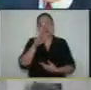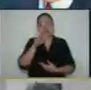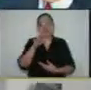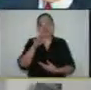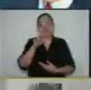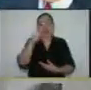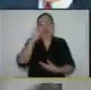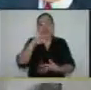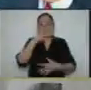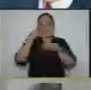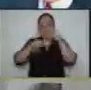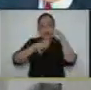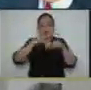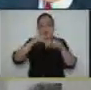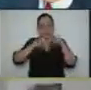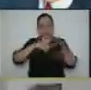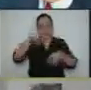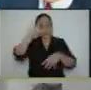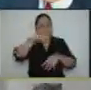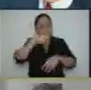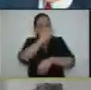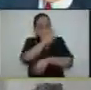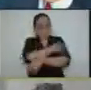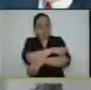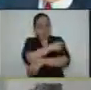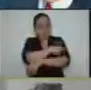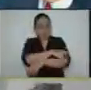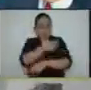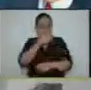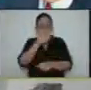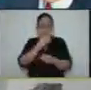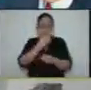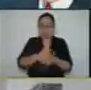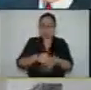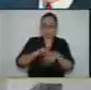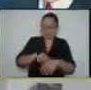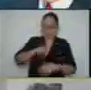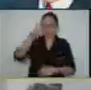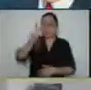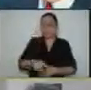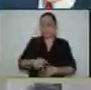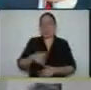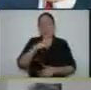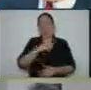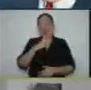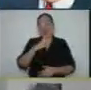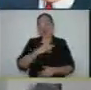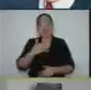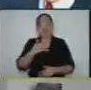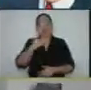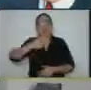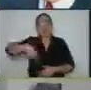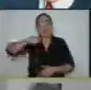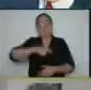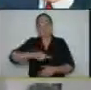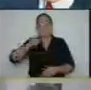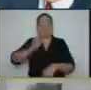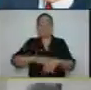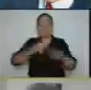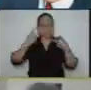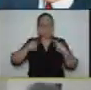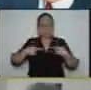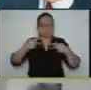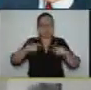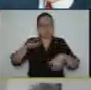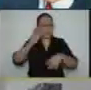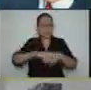campaña de inmunización es la realidad, representa un respiro de tranquilidad y sin